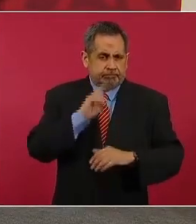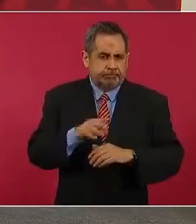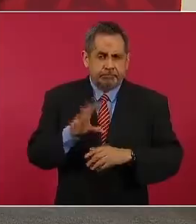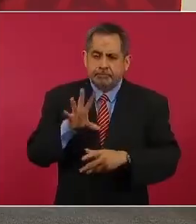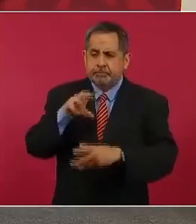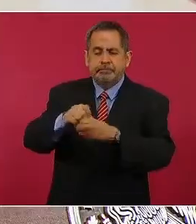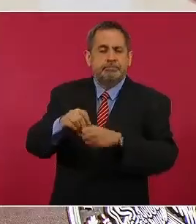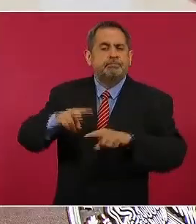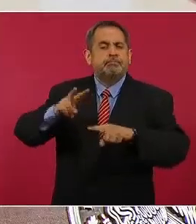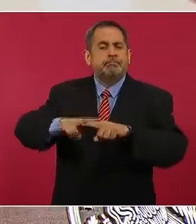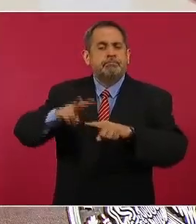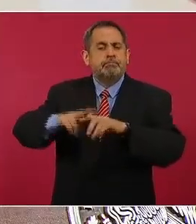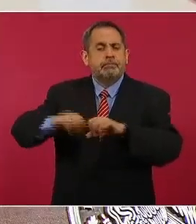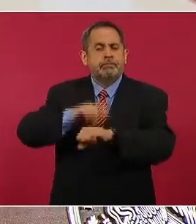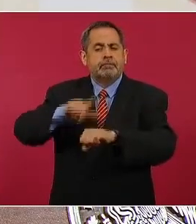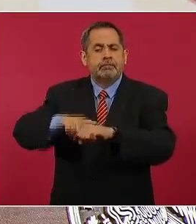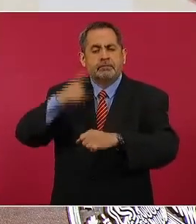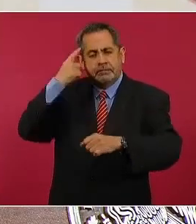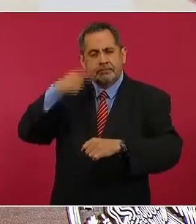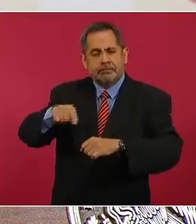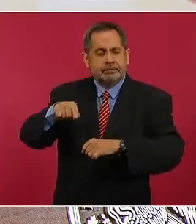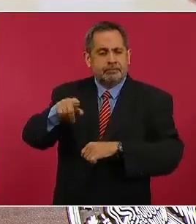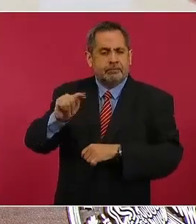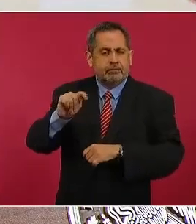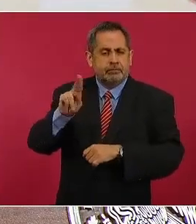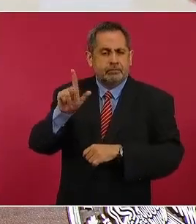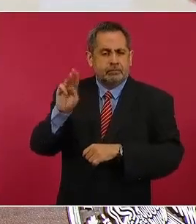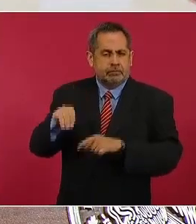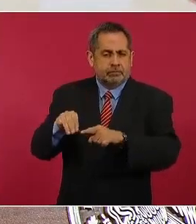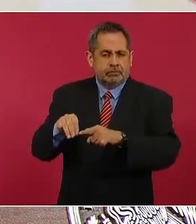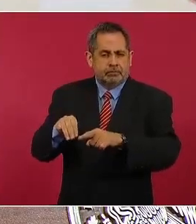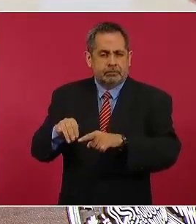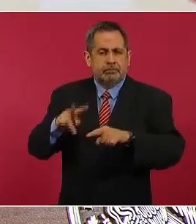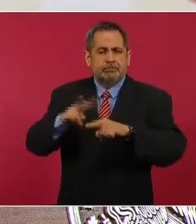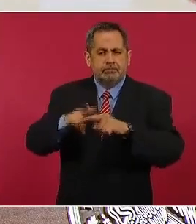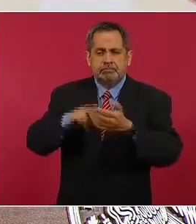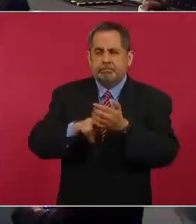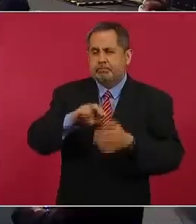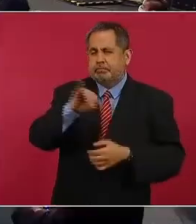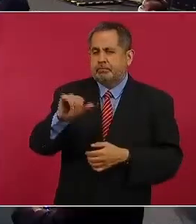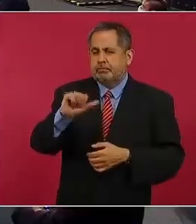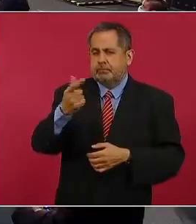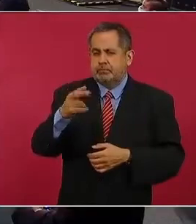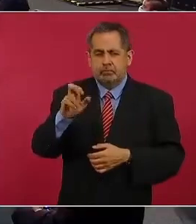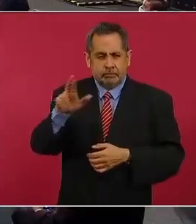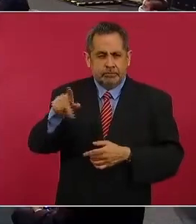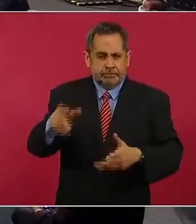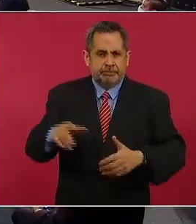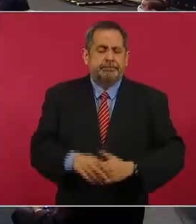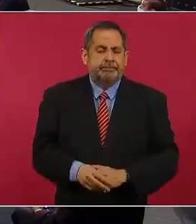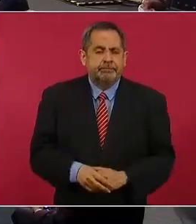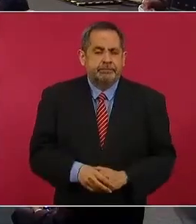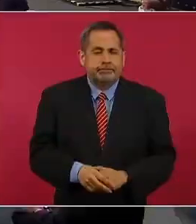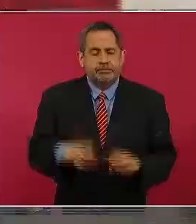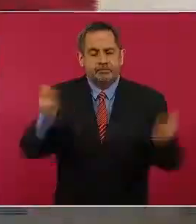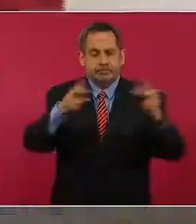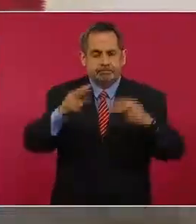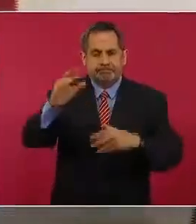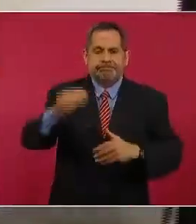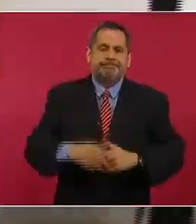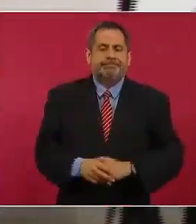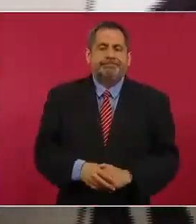incluido el Parque Nacional de Tulum, el Parque del Jaguar. Nos vemos.